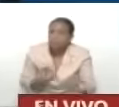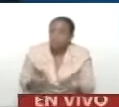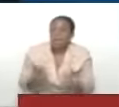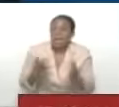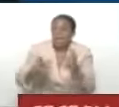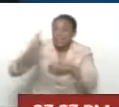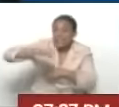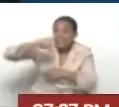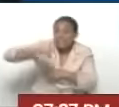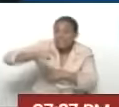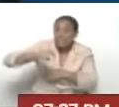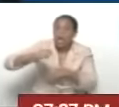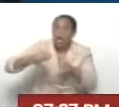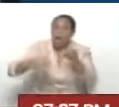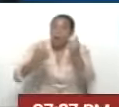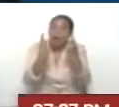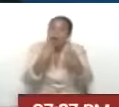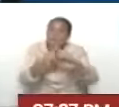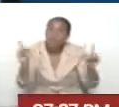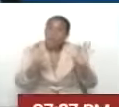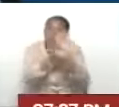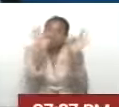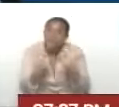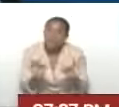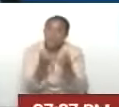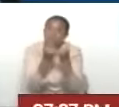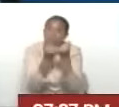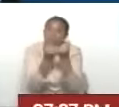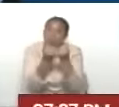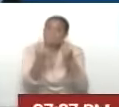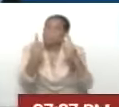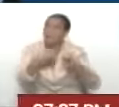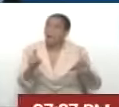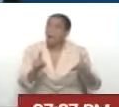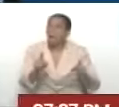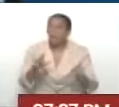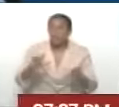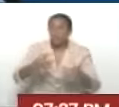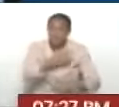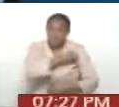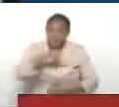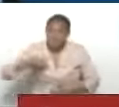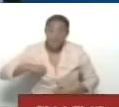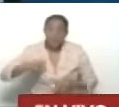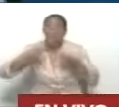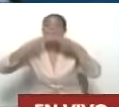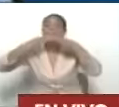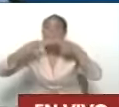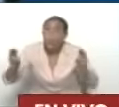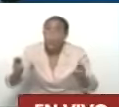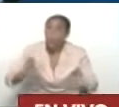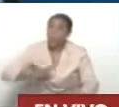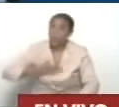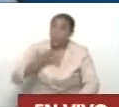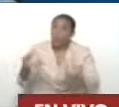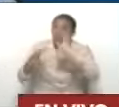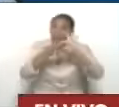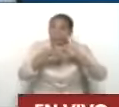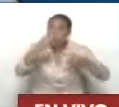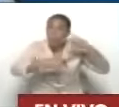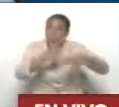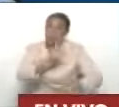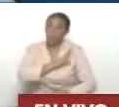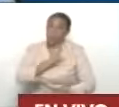construir un nuevo modelo económico diversificado, donde el sector privado, el sector público y las fuerzas productivas del